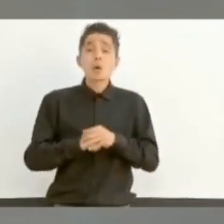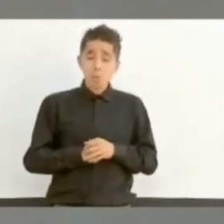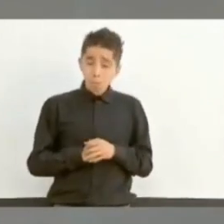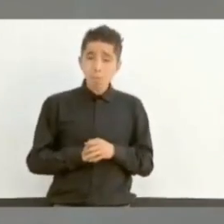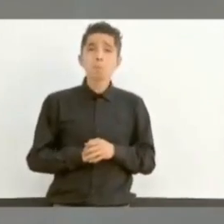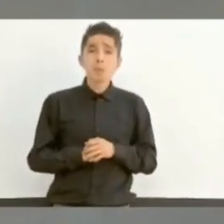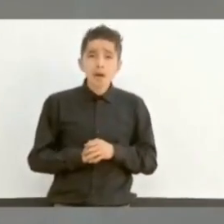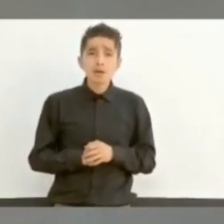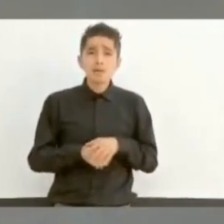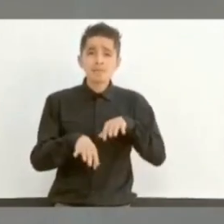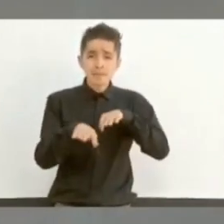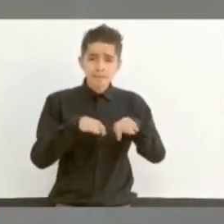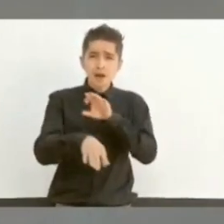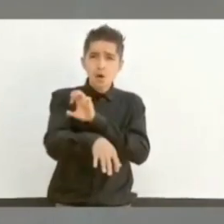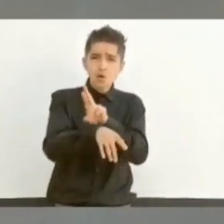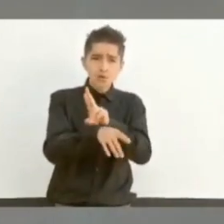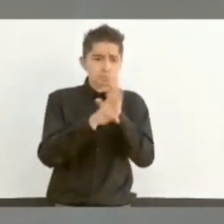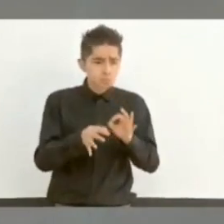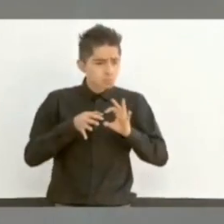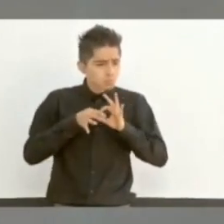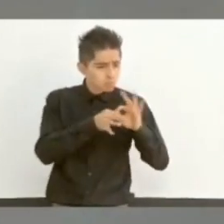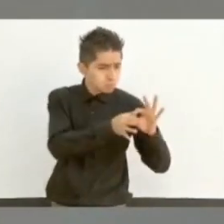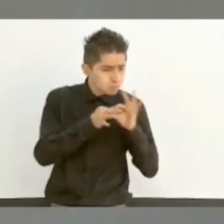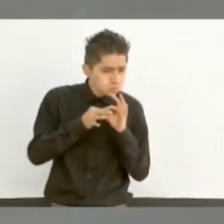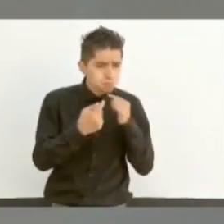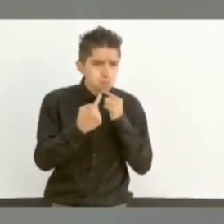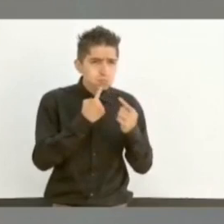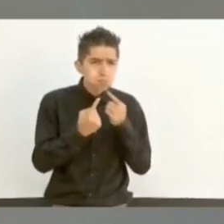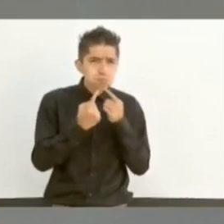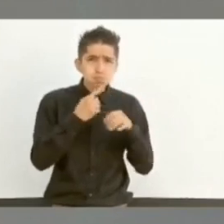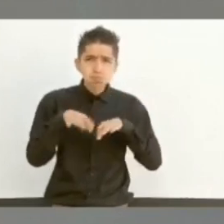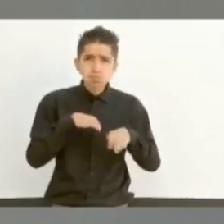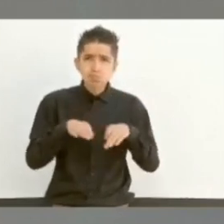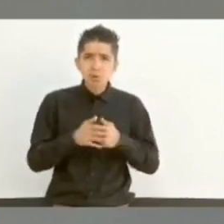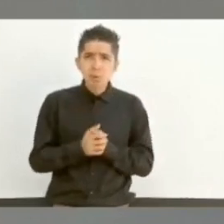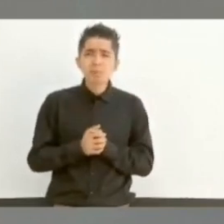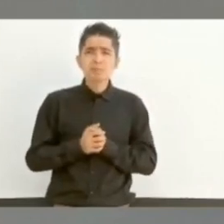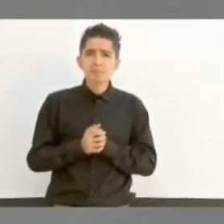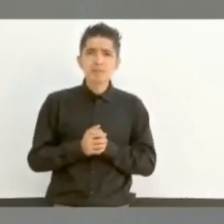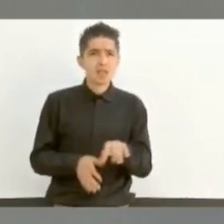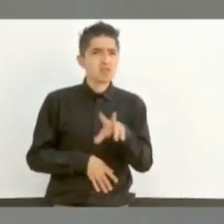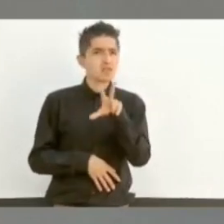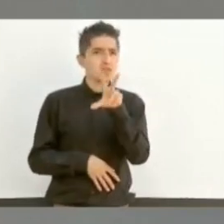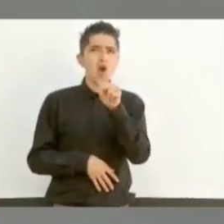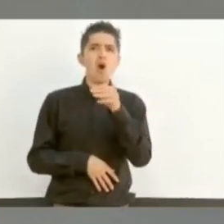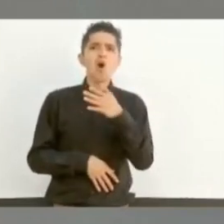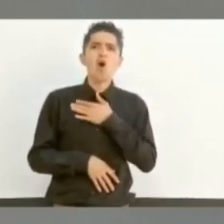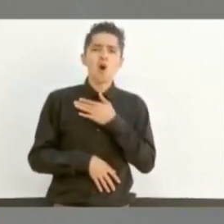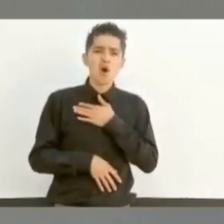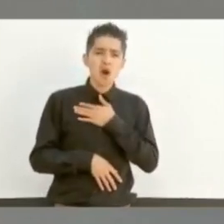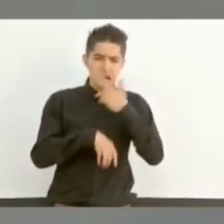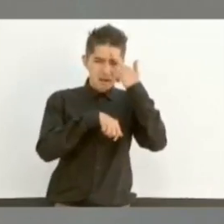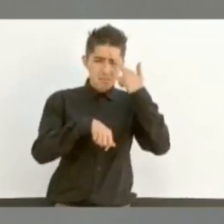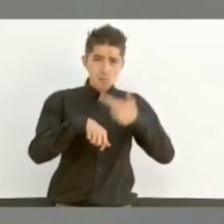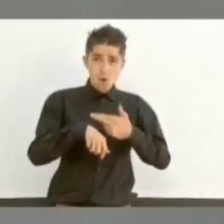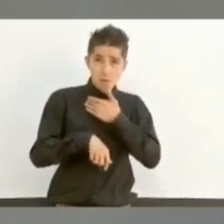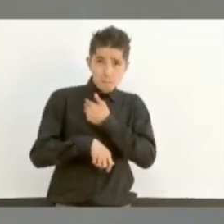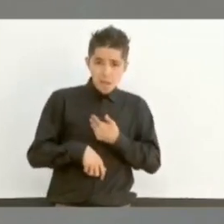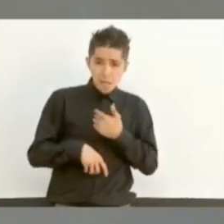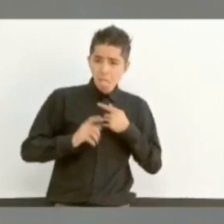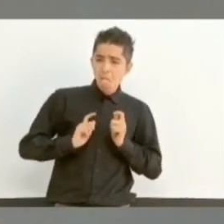trabajamos de manera coordinada y no se delega la